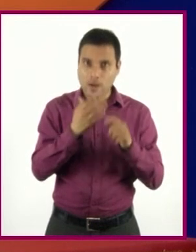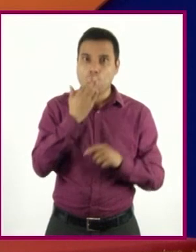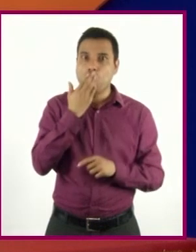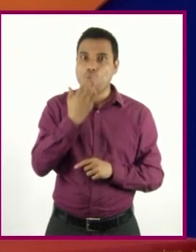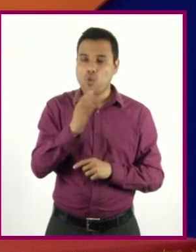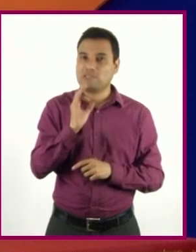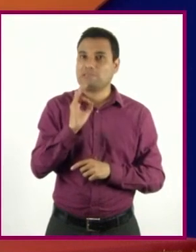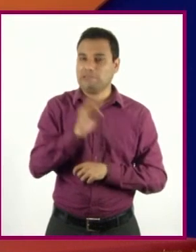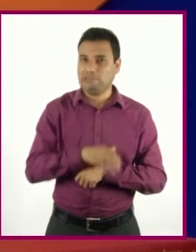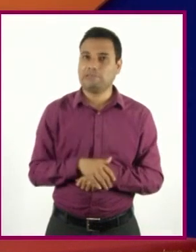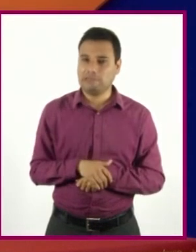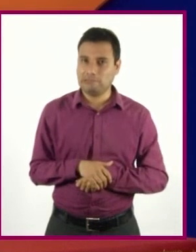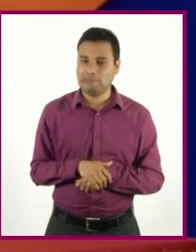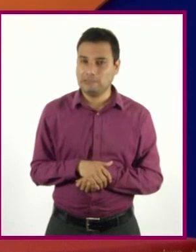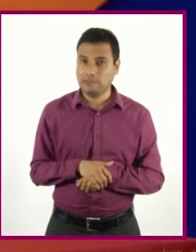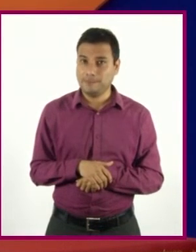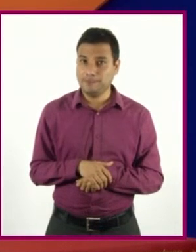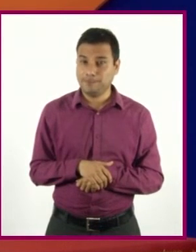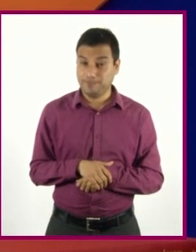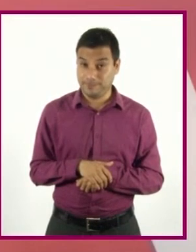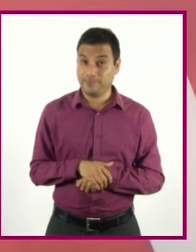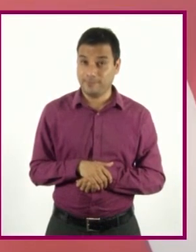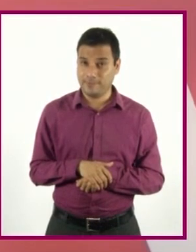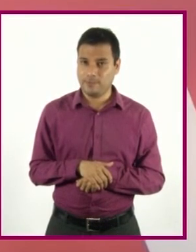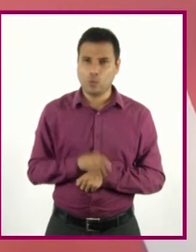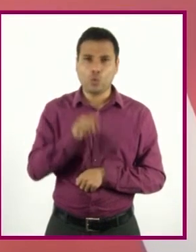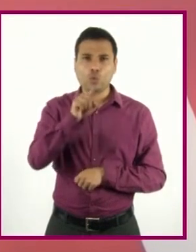pero no deben perder de vista el uso que